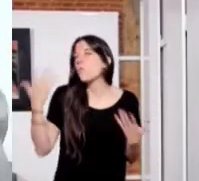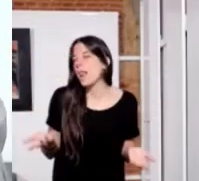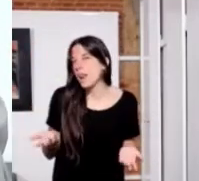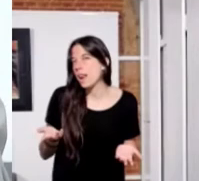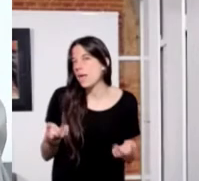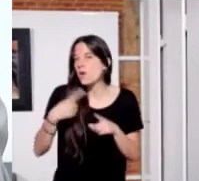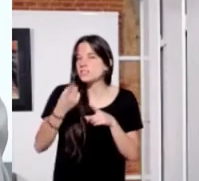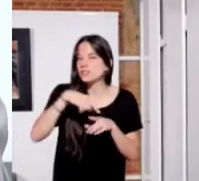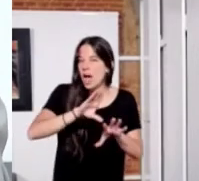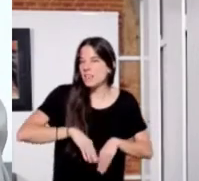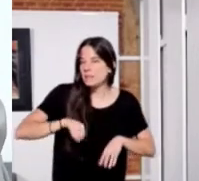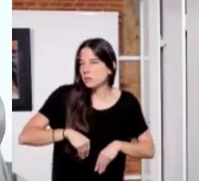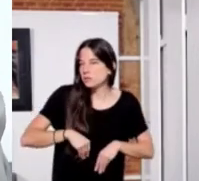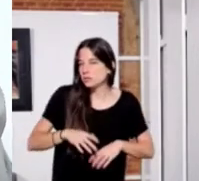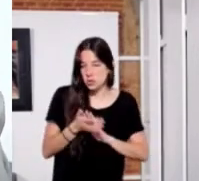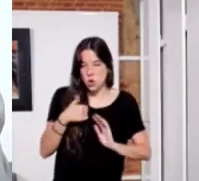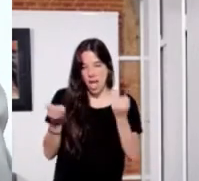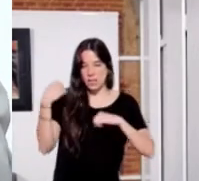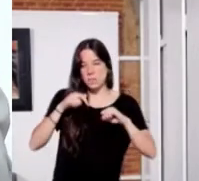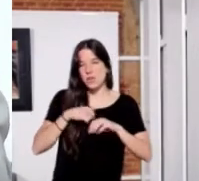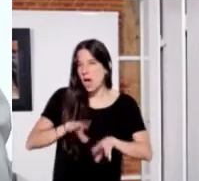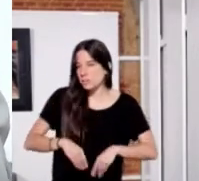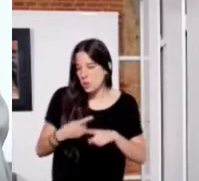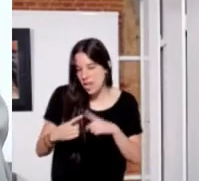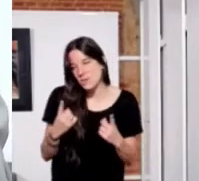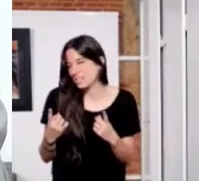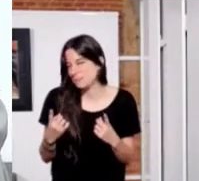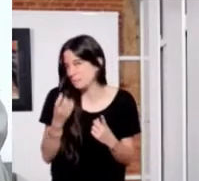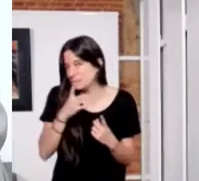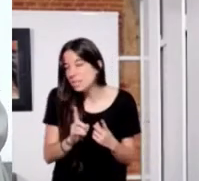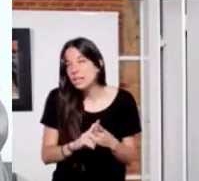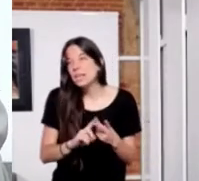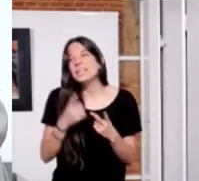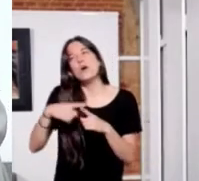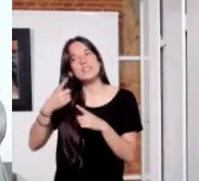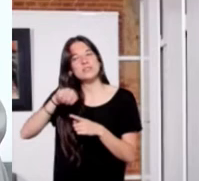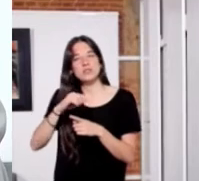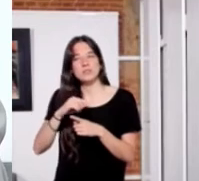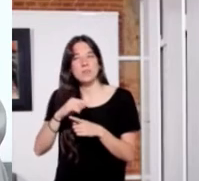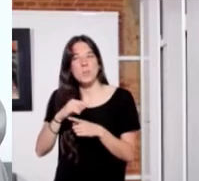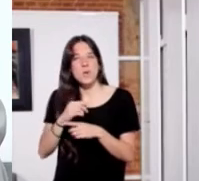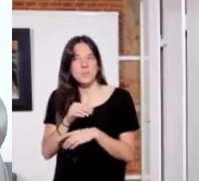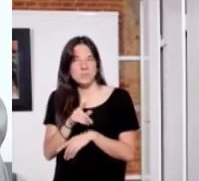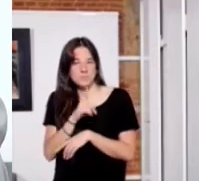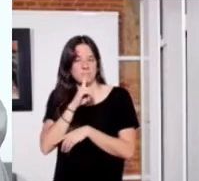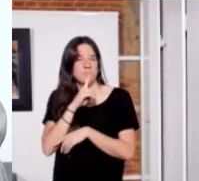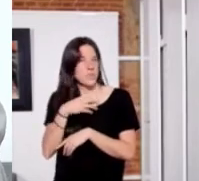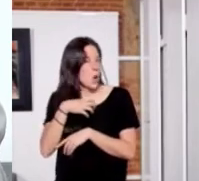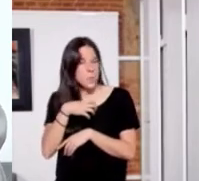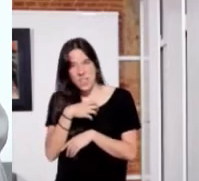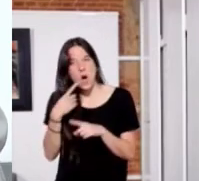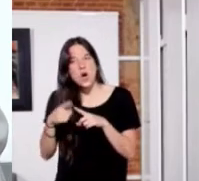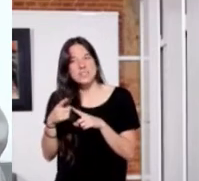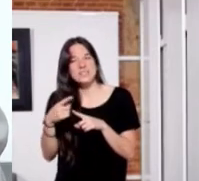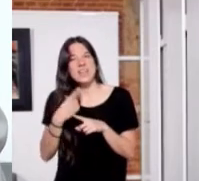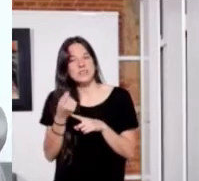estar legitimando con nuestra acción y qué no deberíamos callar de nuestra acción y de nuestro